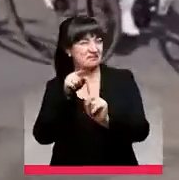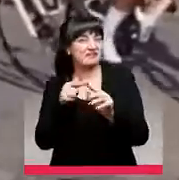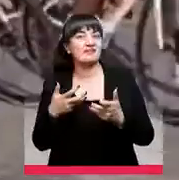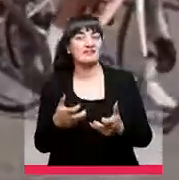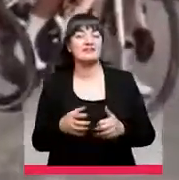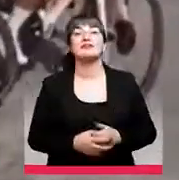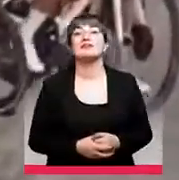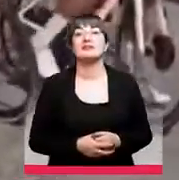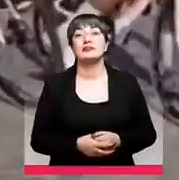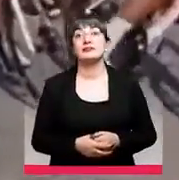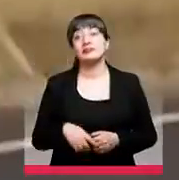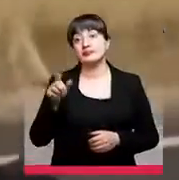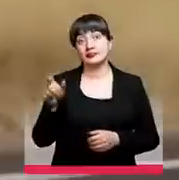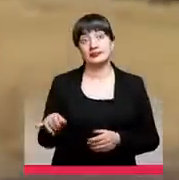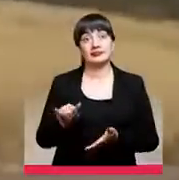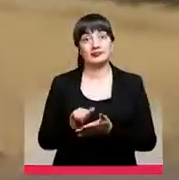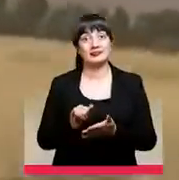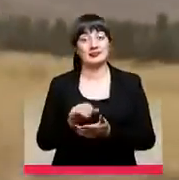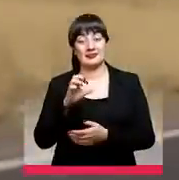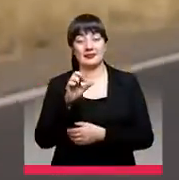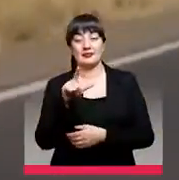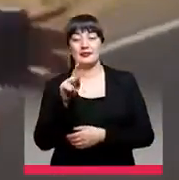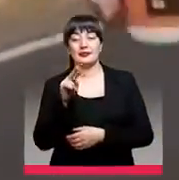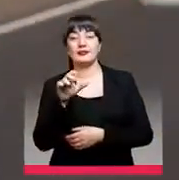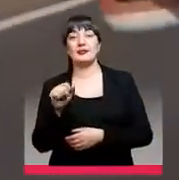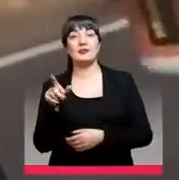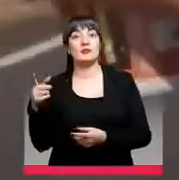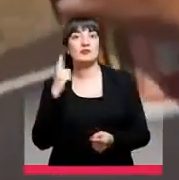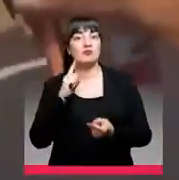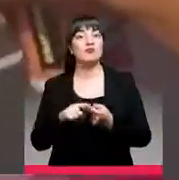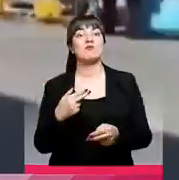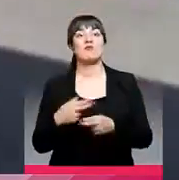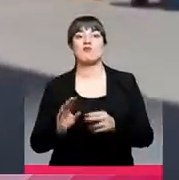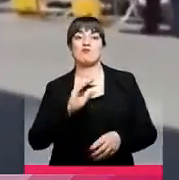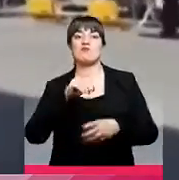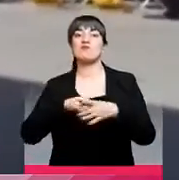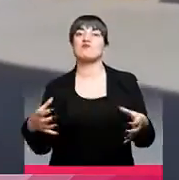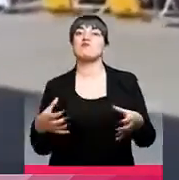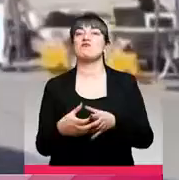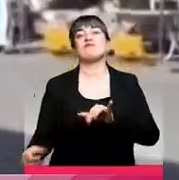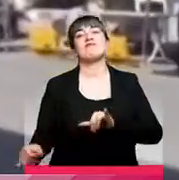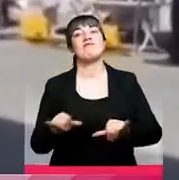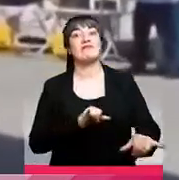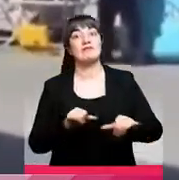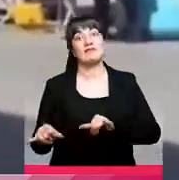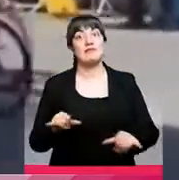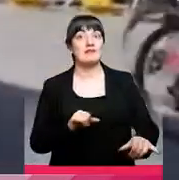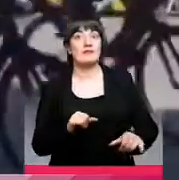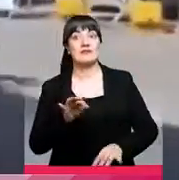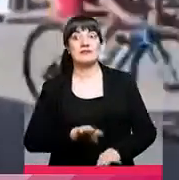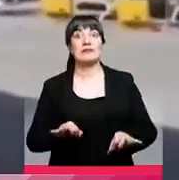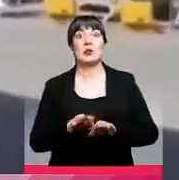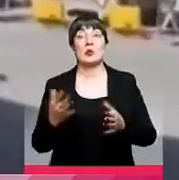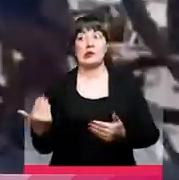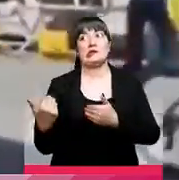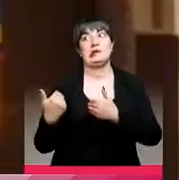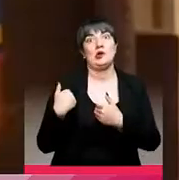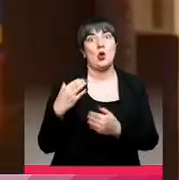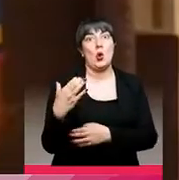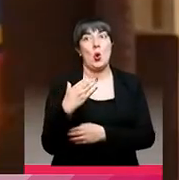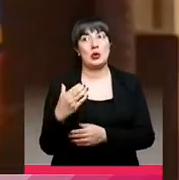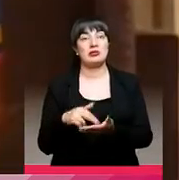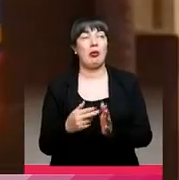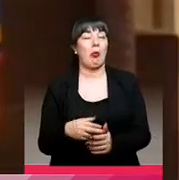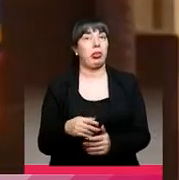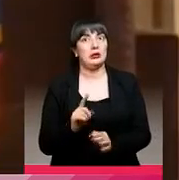La corredora del Team Colnago, Carolina Upegui, debuta en la selección de ciclismo, pero el peso de representar a Colombia no le es ajeno. Ya